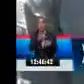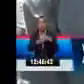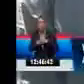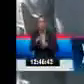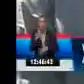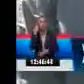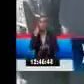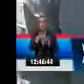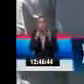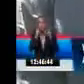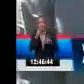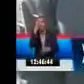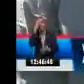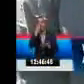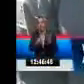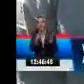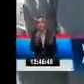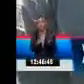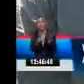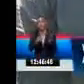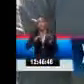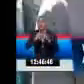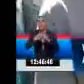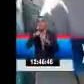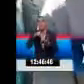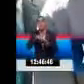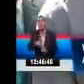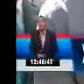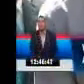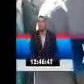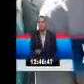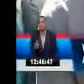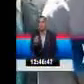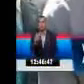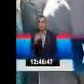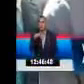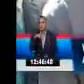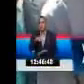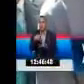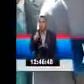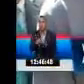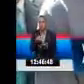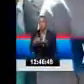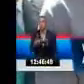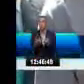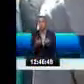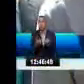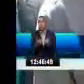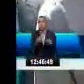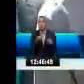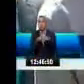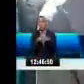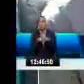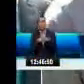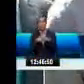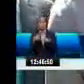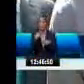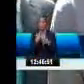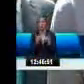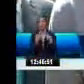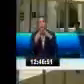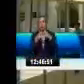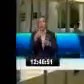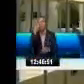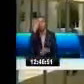para verificar por qué se dio a este problema los recursos están ahí la compra pública está disponible el concurso se cayó y vamos a investigar